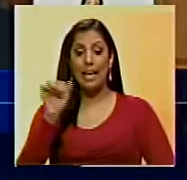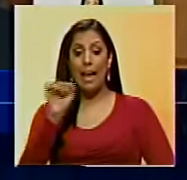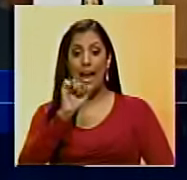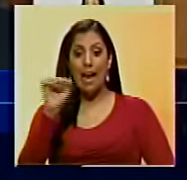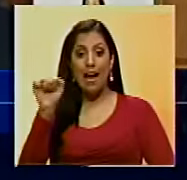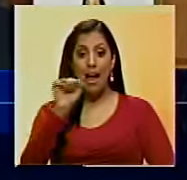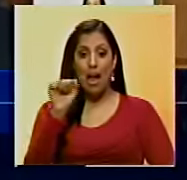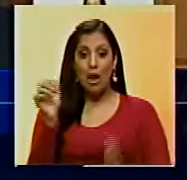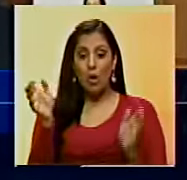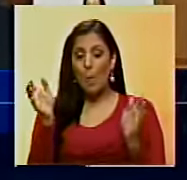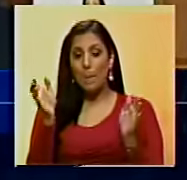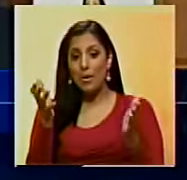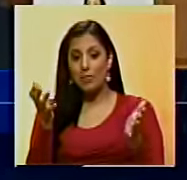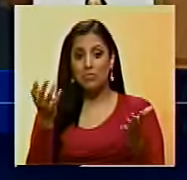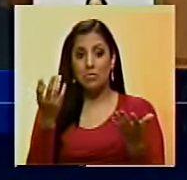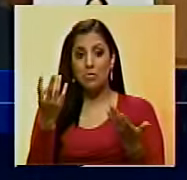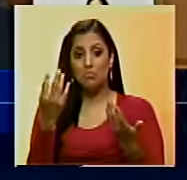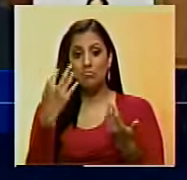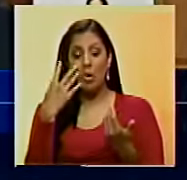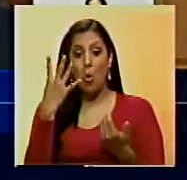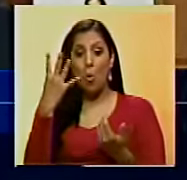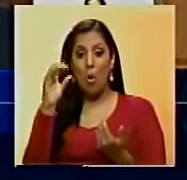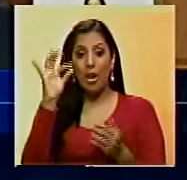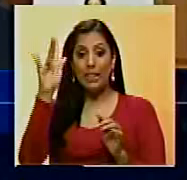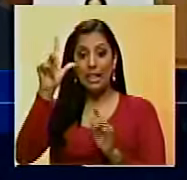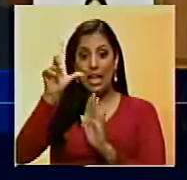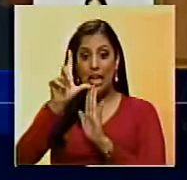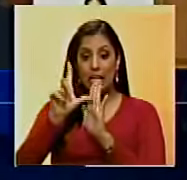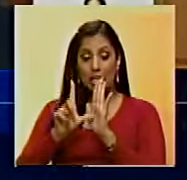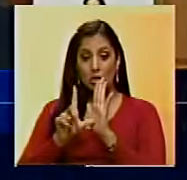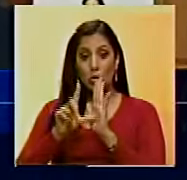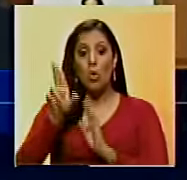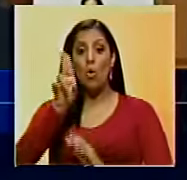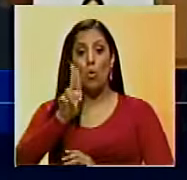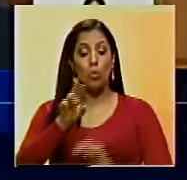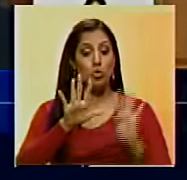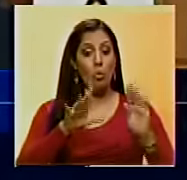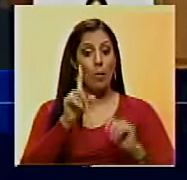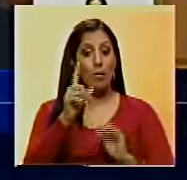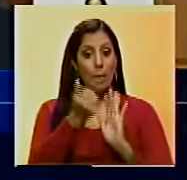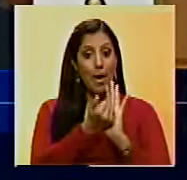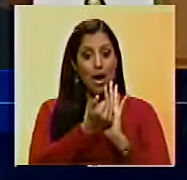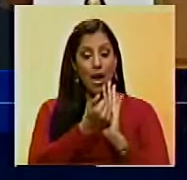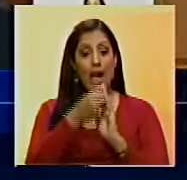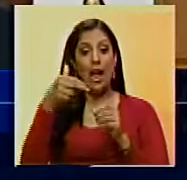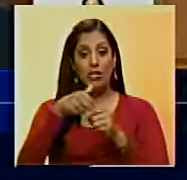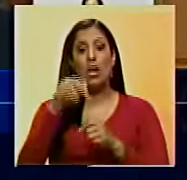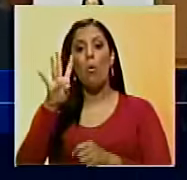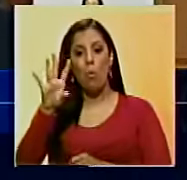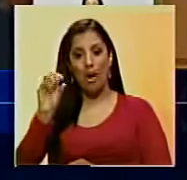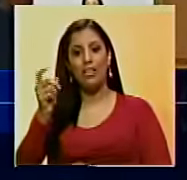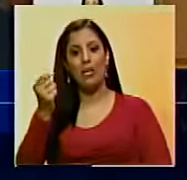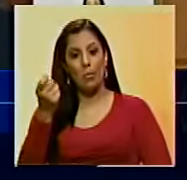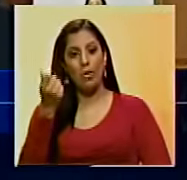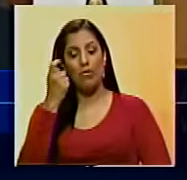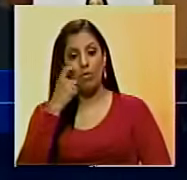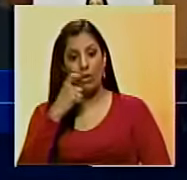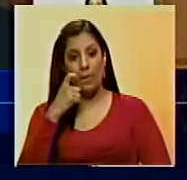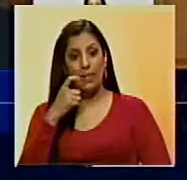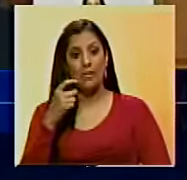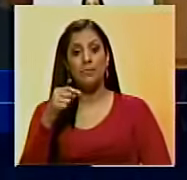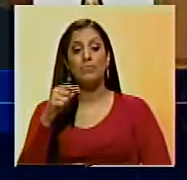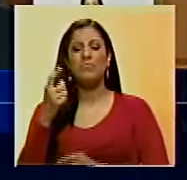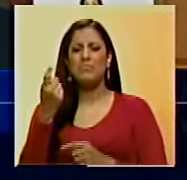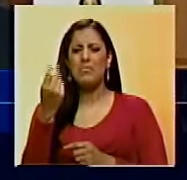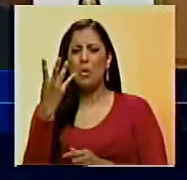40 litros, usa 91, le va a costar 40 bolívares. ¿Qué